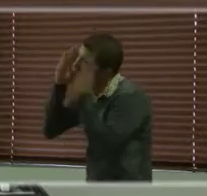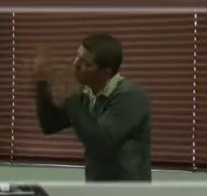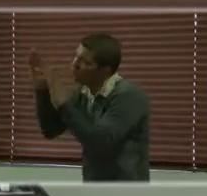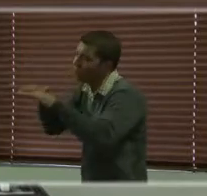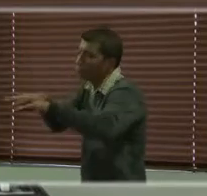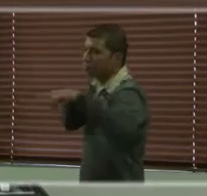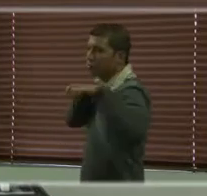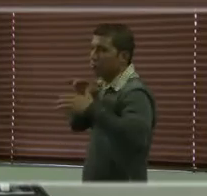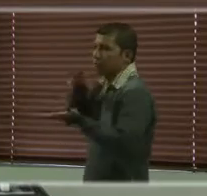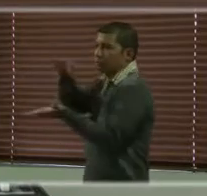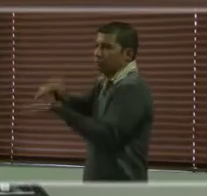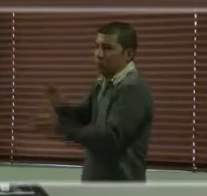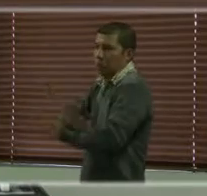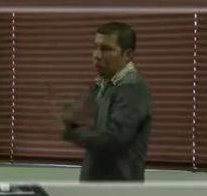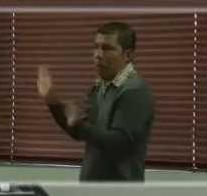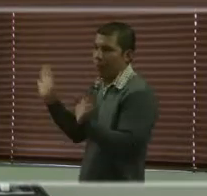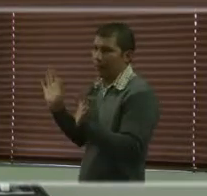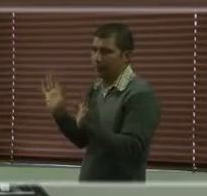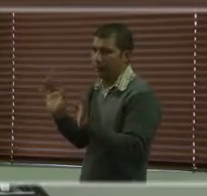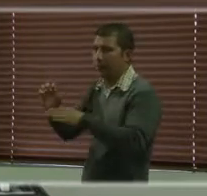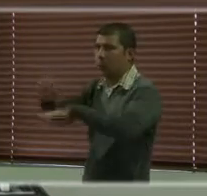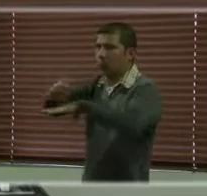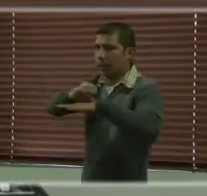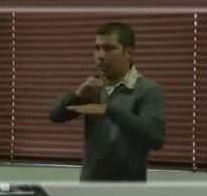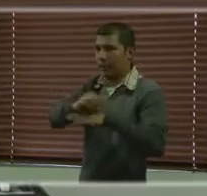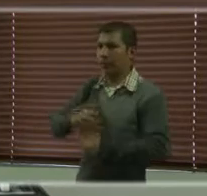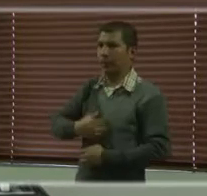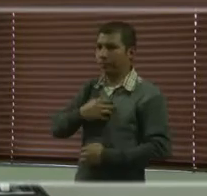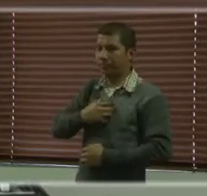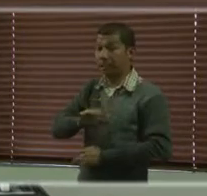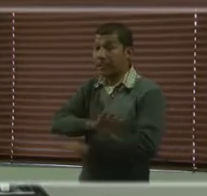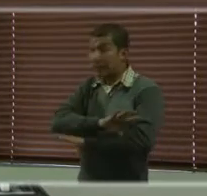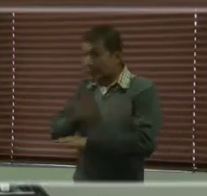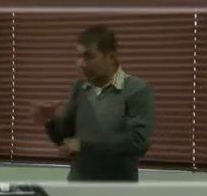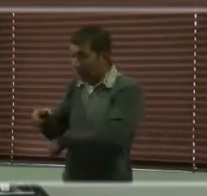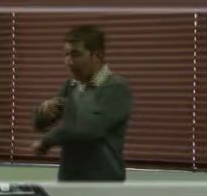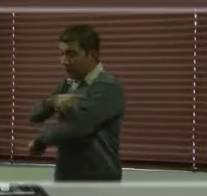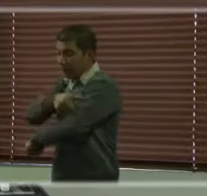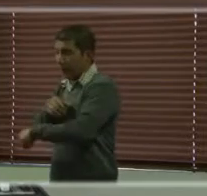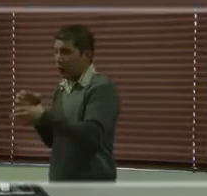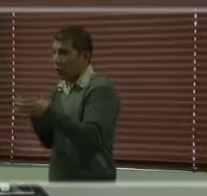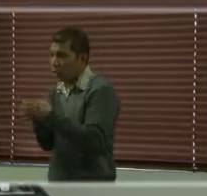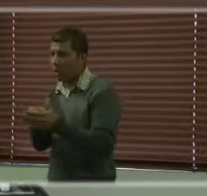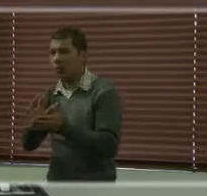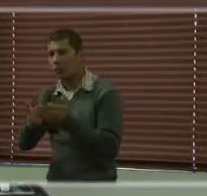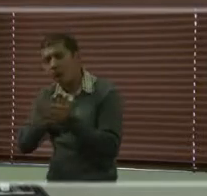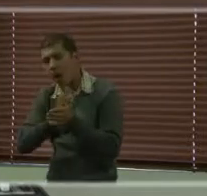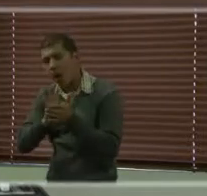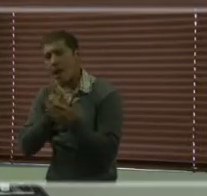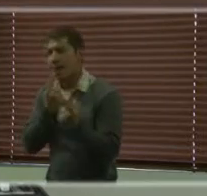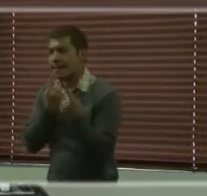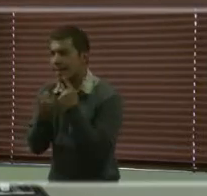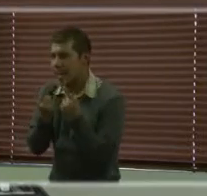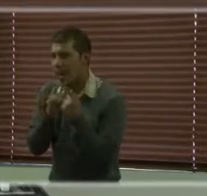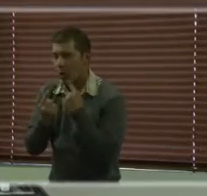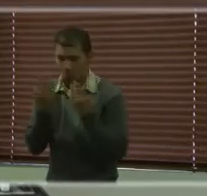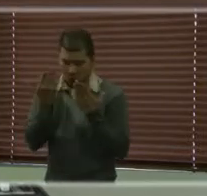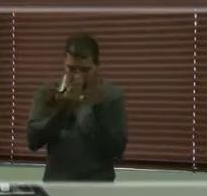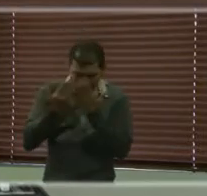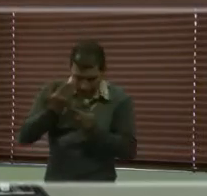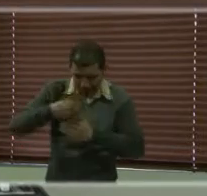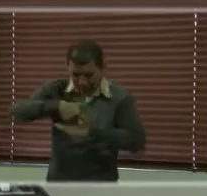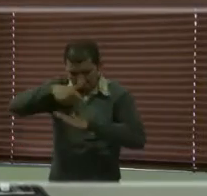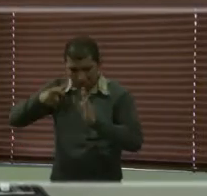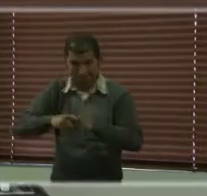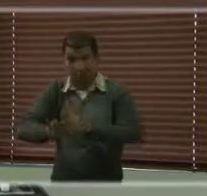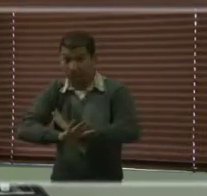elaborar ya las conclusiones finales y las recomendaciones del comité hacia el estado después de haber hecho análisis de toda